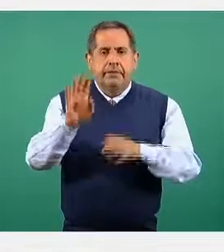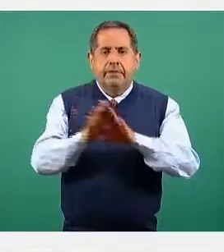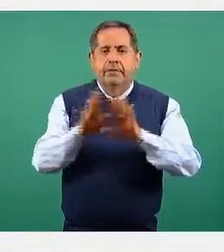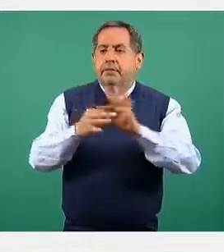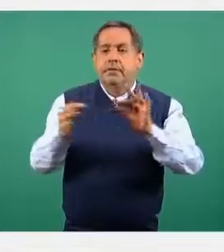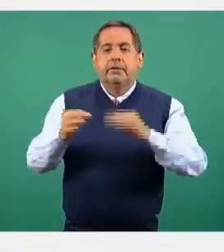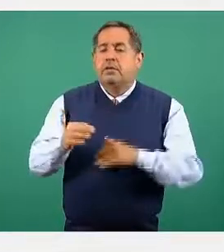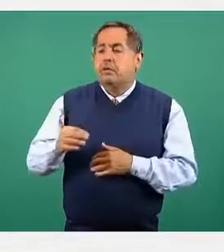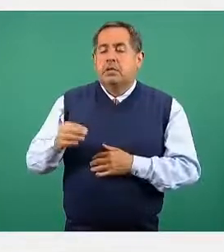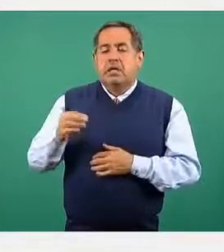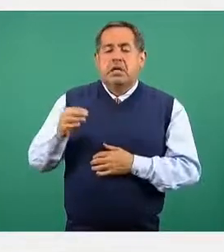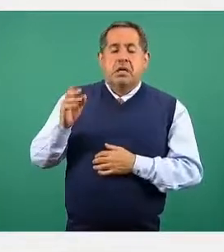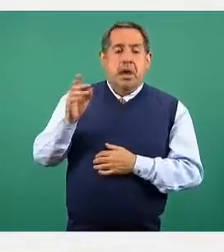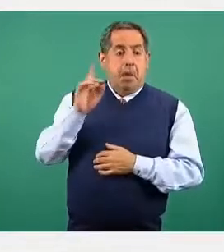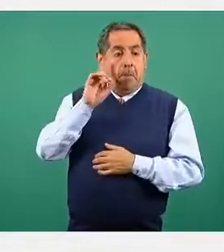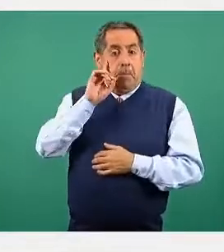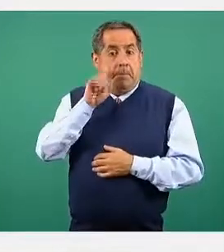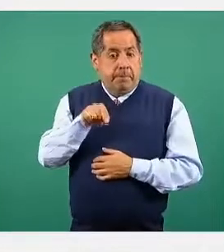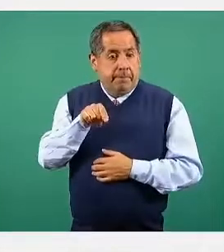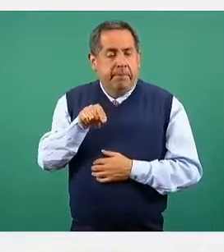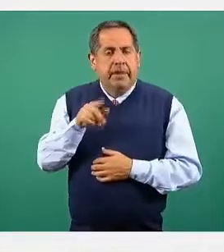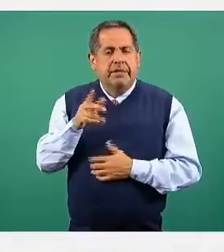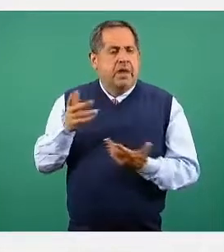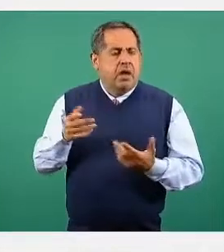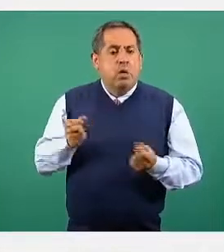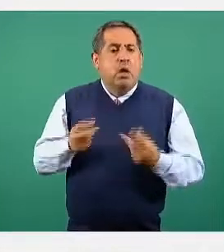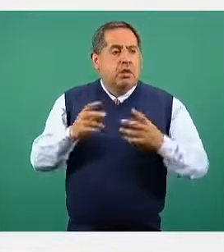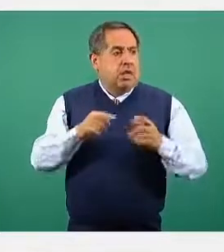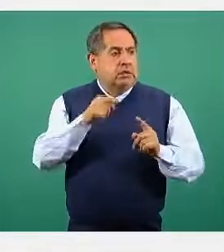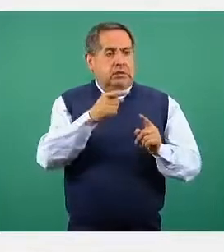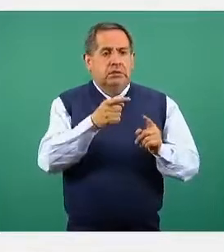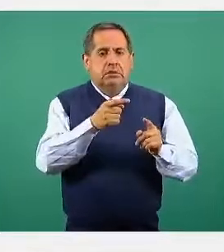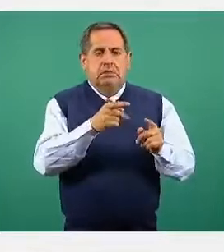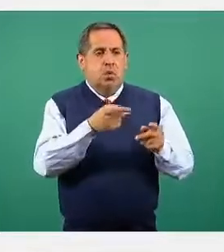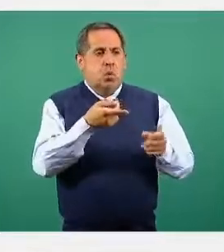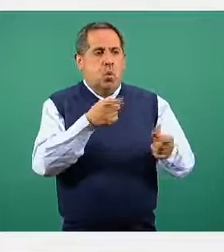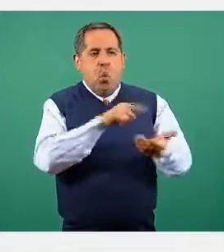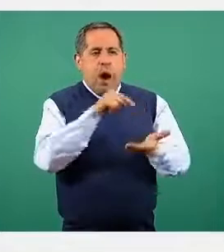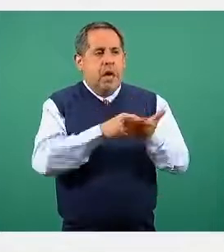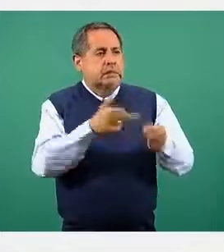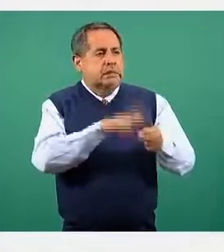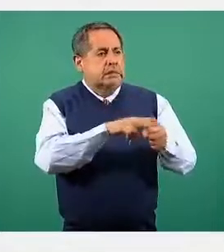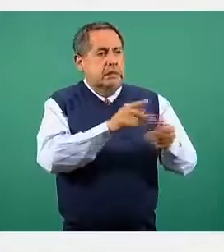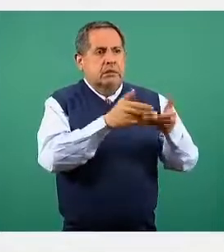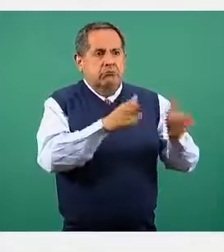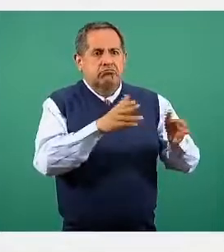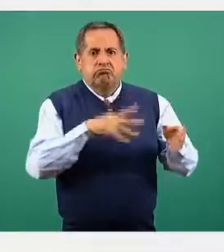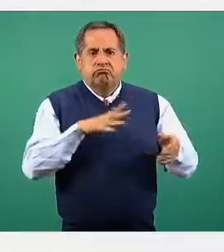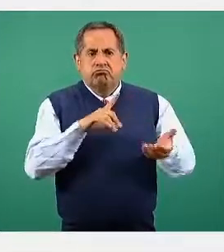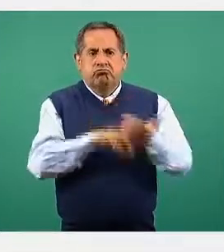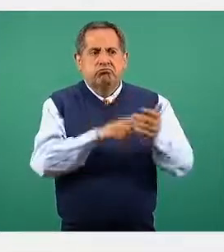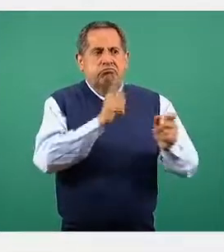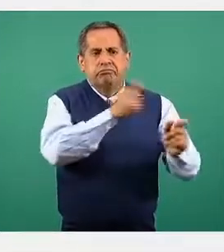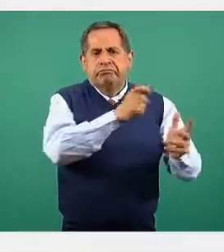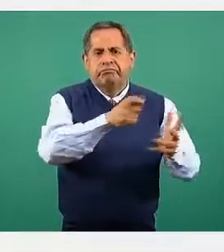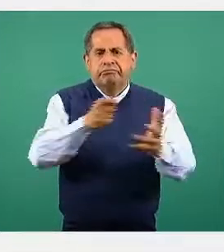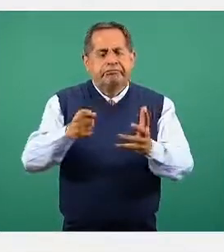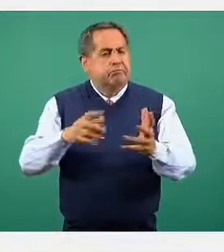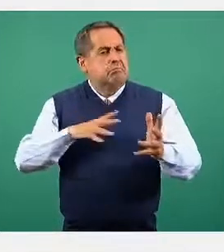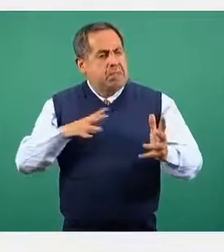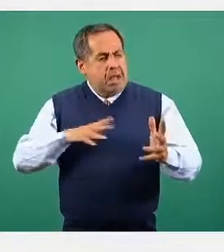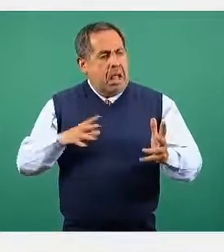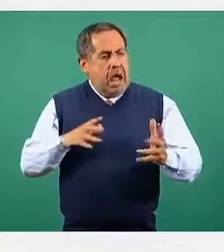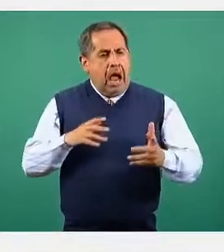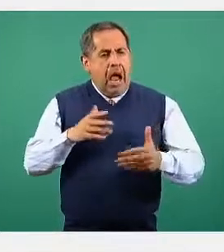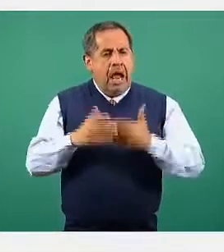puso algo más, porque permanecen abiertas las unidades de vacunación, generalmente a veces hasta horas de la noche, y tendremos